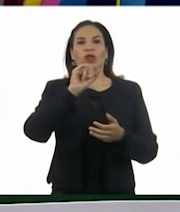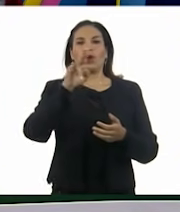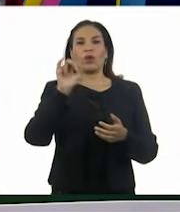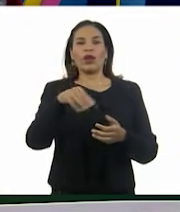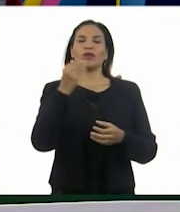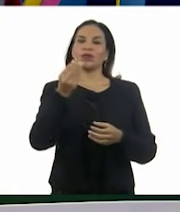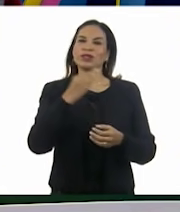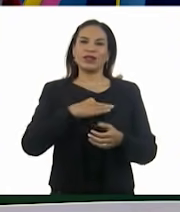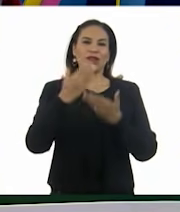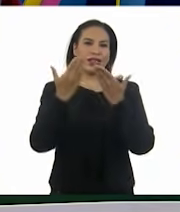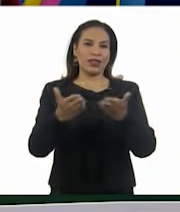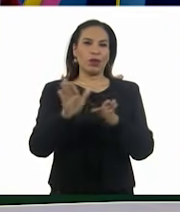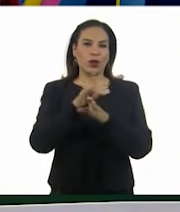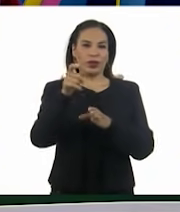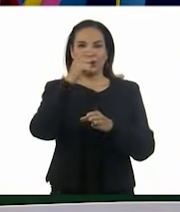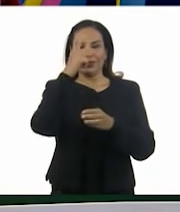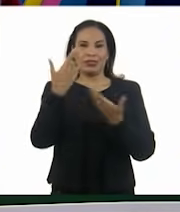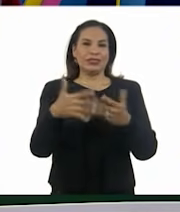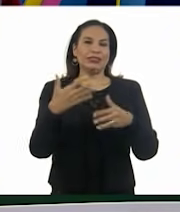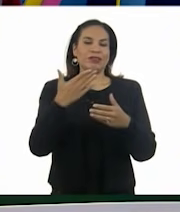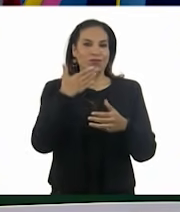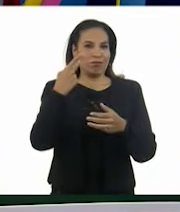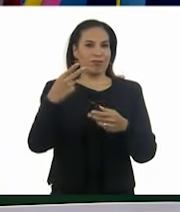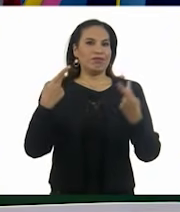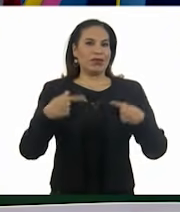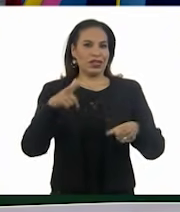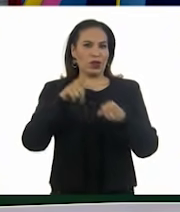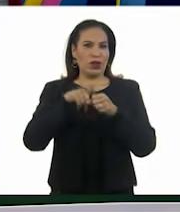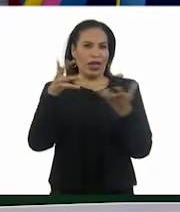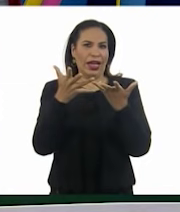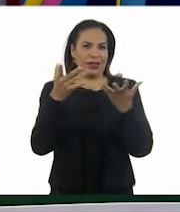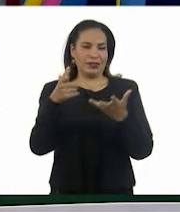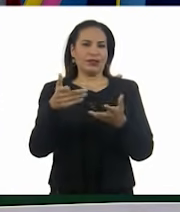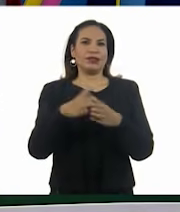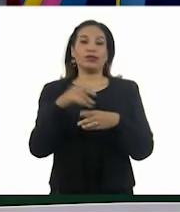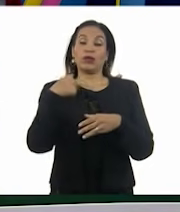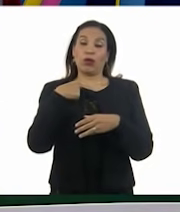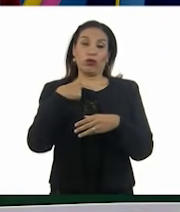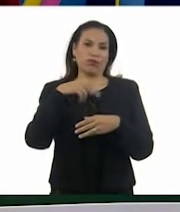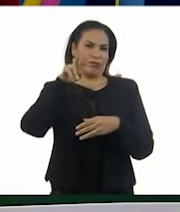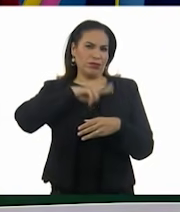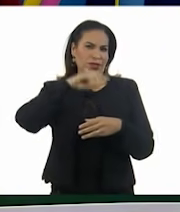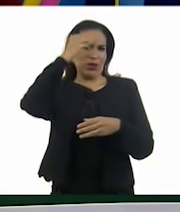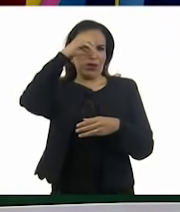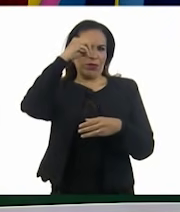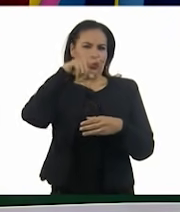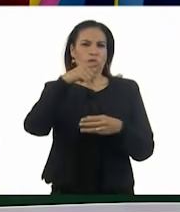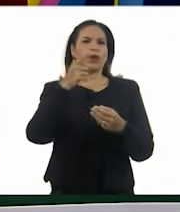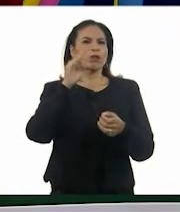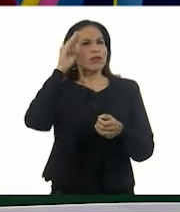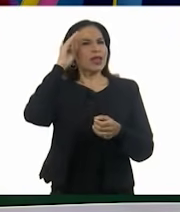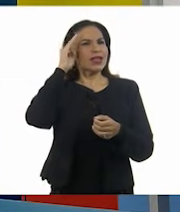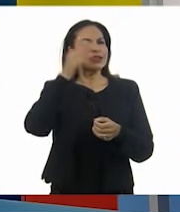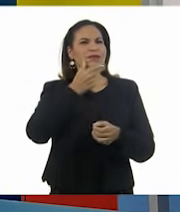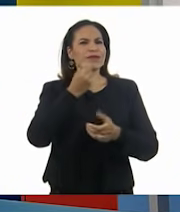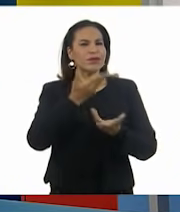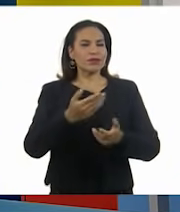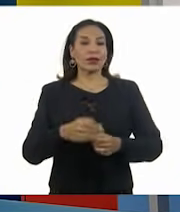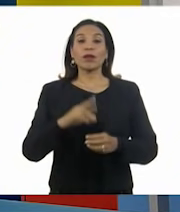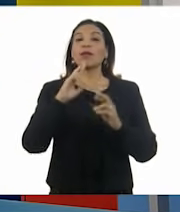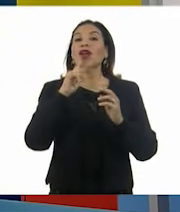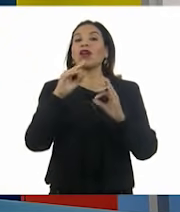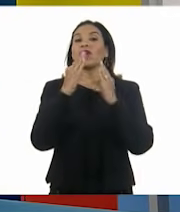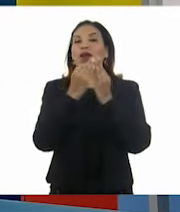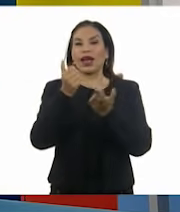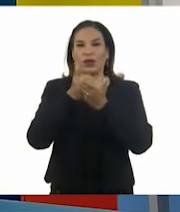muchas felicidades por esa iniciativa personal que ha tenido. Y bueno, ese es mi punto de vista. ¿Tú cómo ves, Aníbal? ¿Qué piensas? Pues la mejor